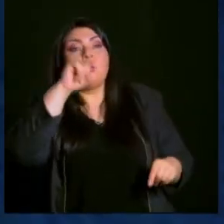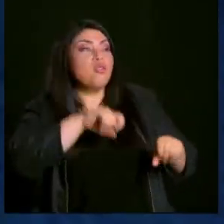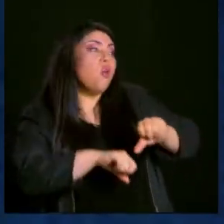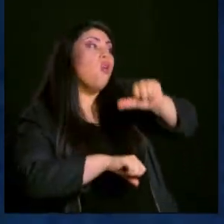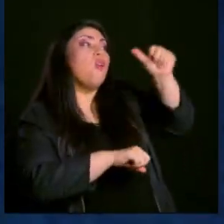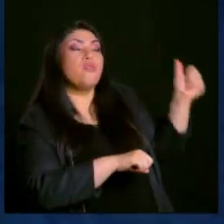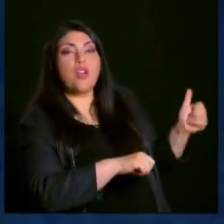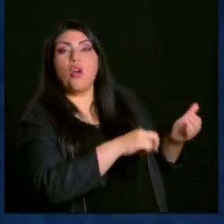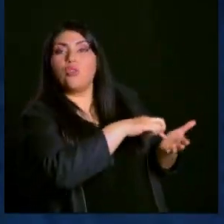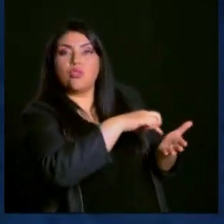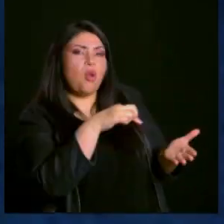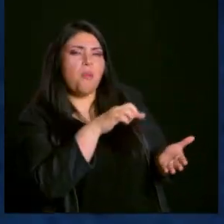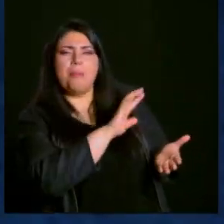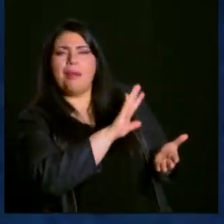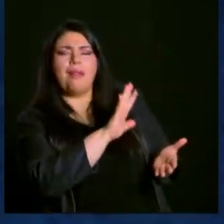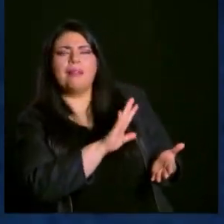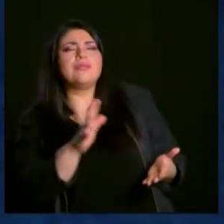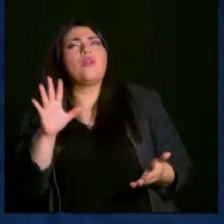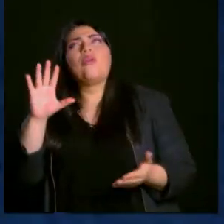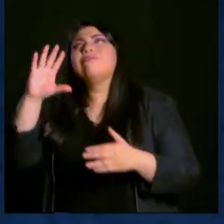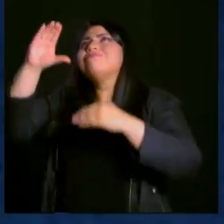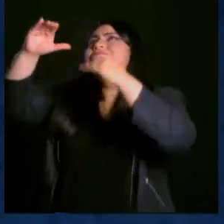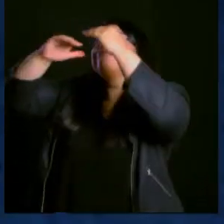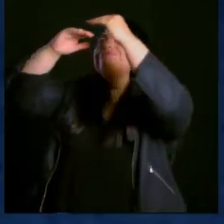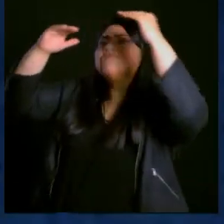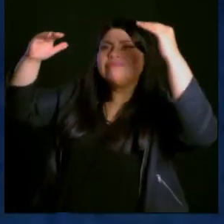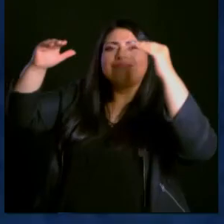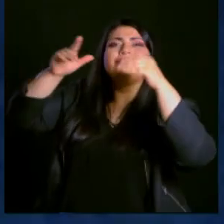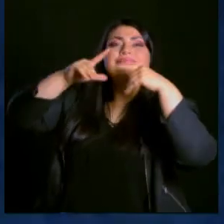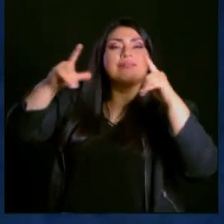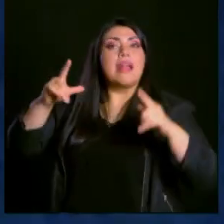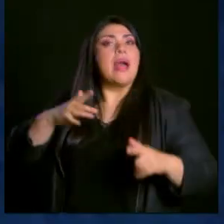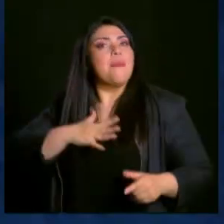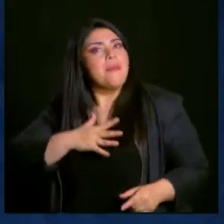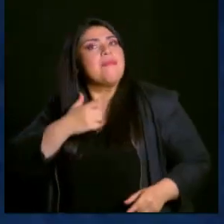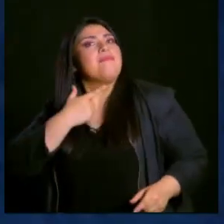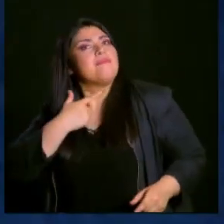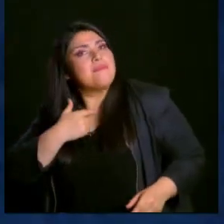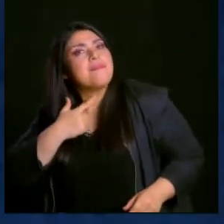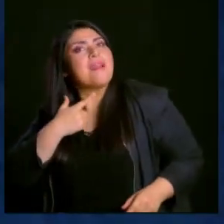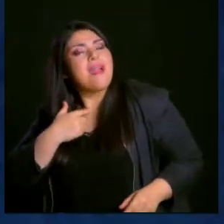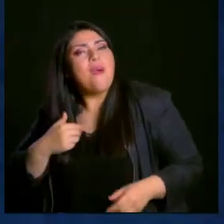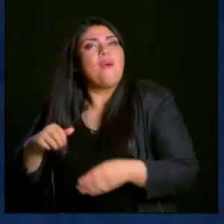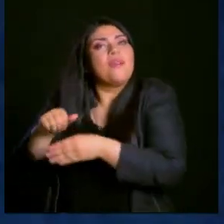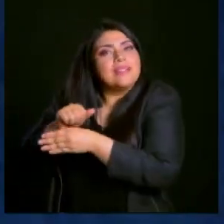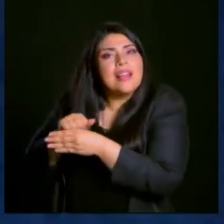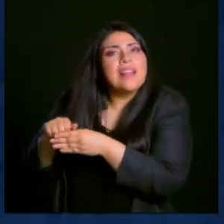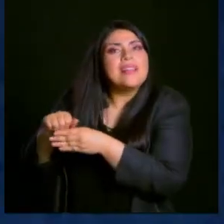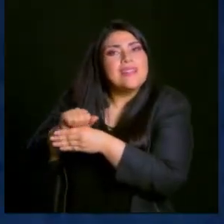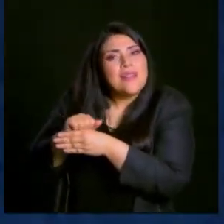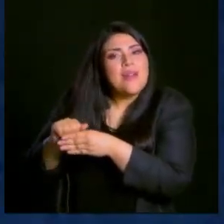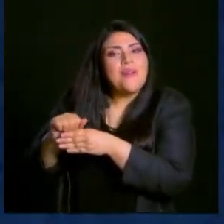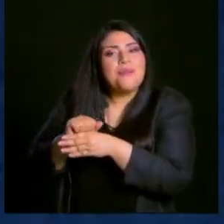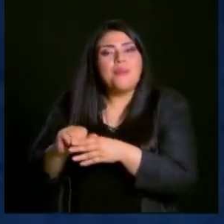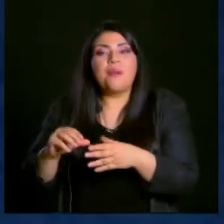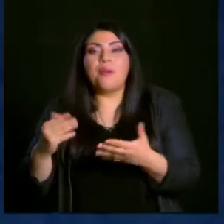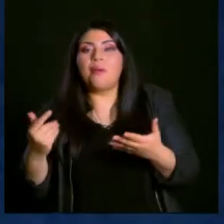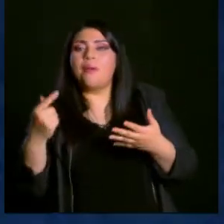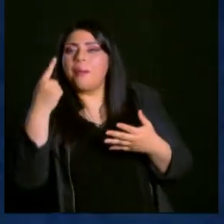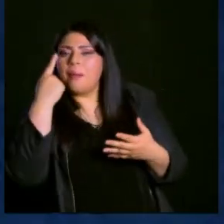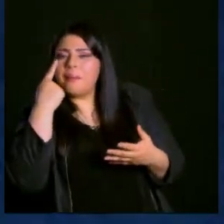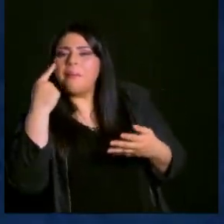celestiales son muy conservador me gusta y lo hago para qué Y estos son los son los beneficios